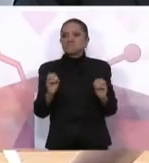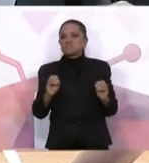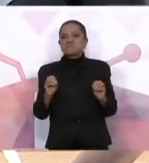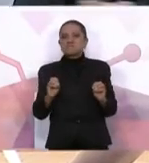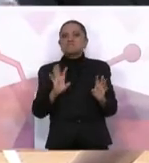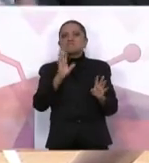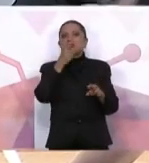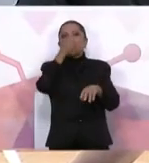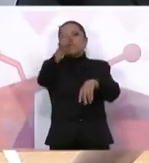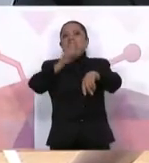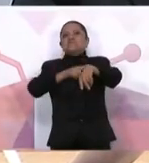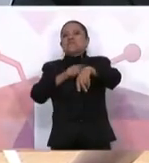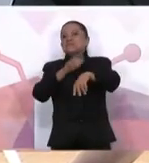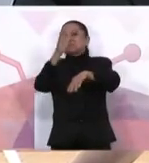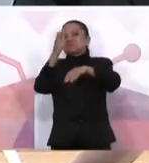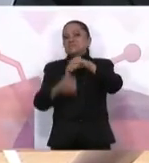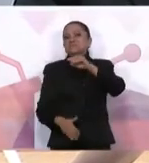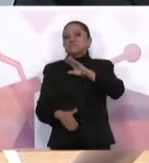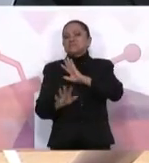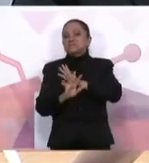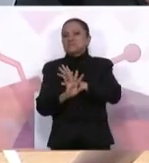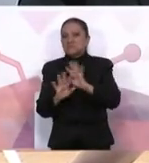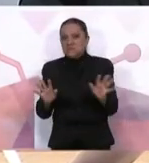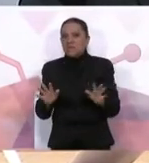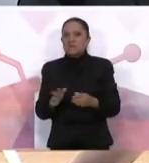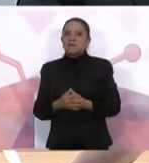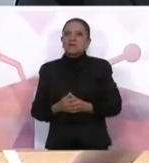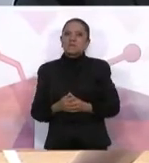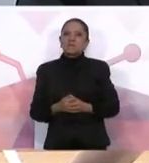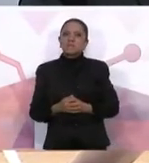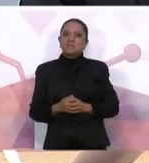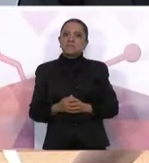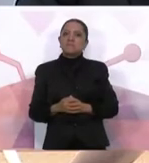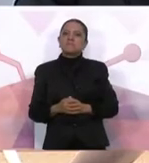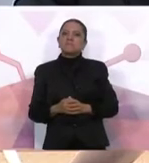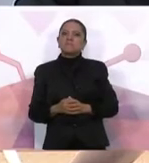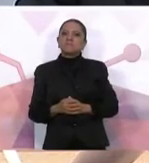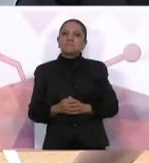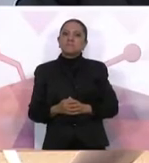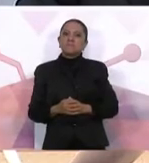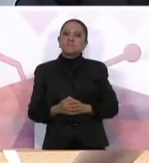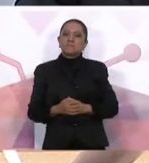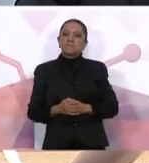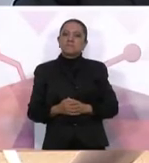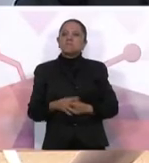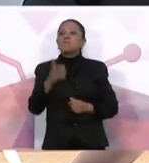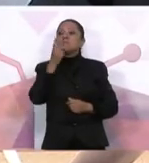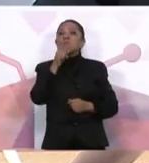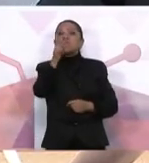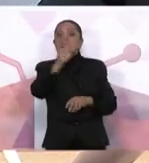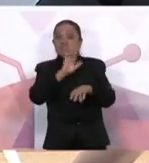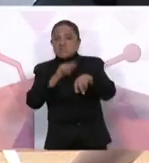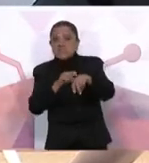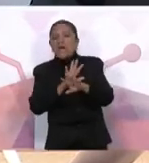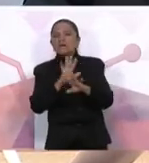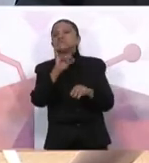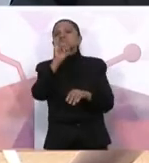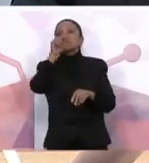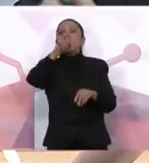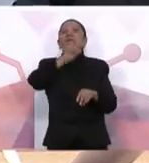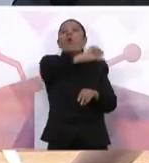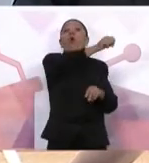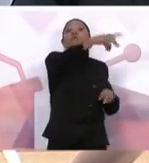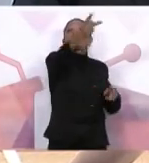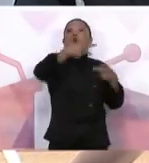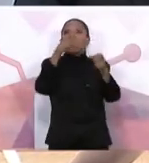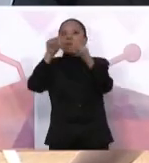segundos constantes se acabó aguardando mi tiempo ya aquí no hay ni réplica y contrarréplica pasamos ahora con el siguiente casi hasta el señor de la riva